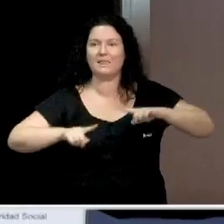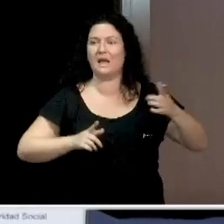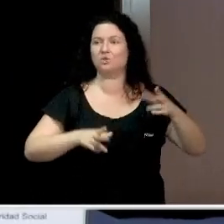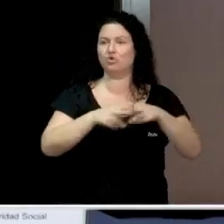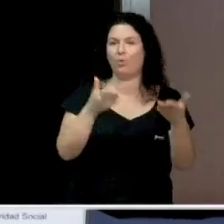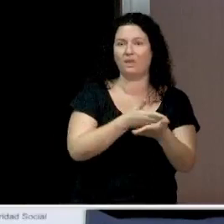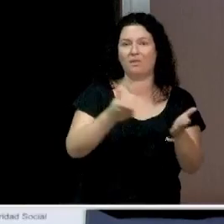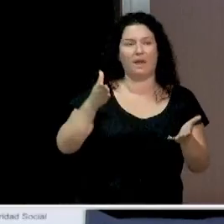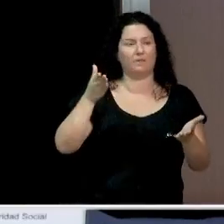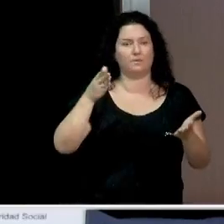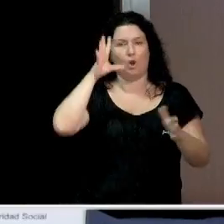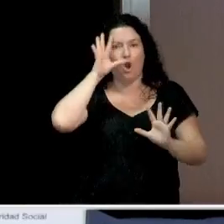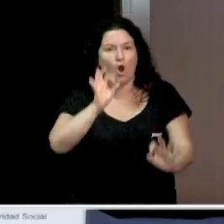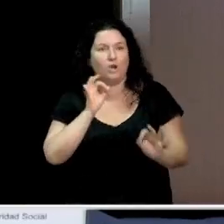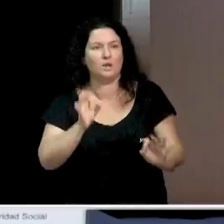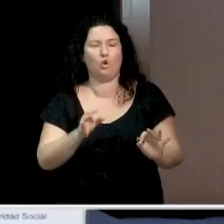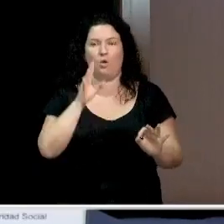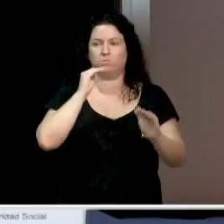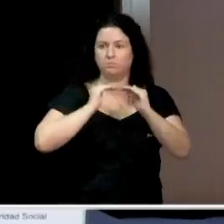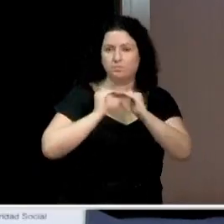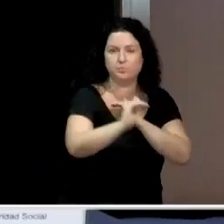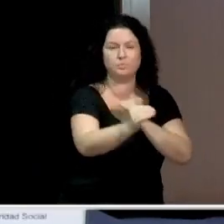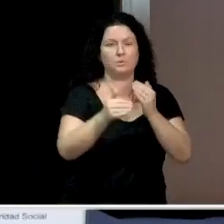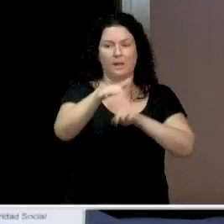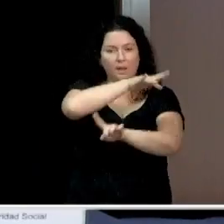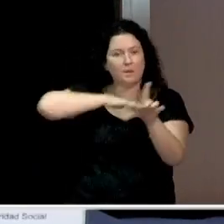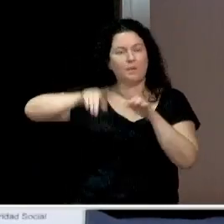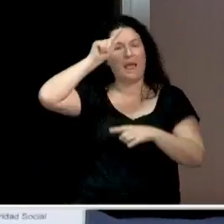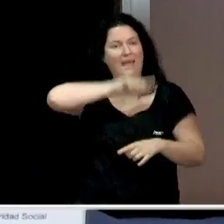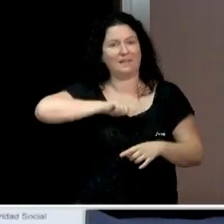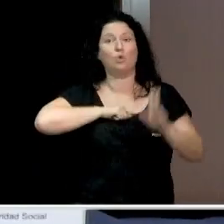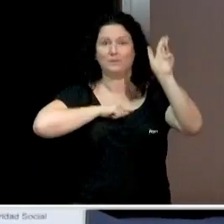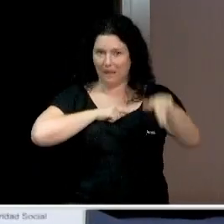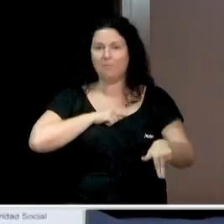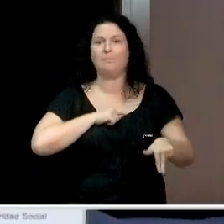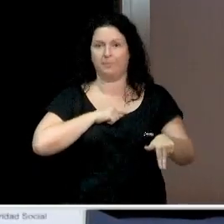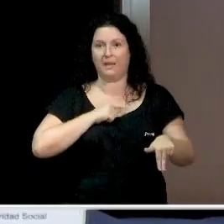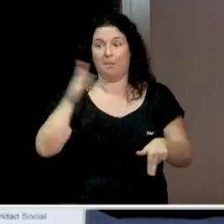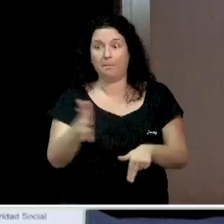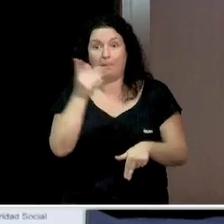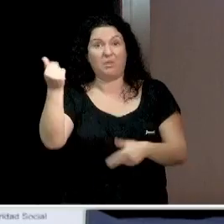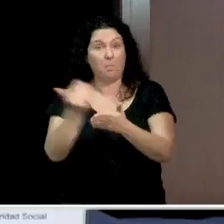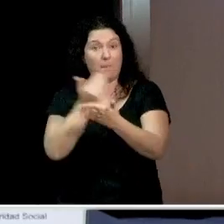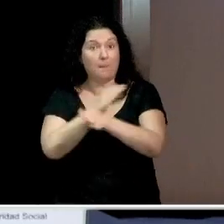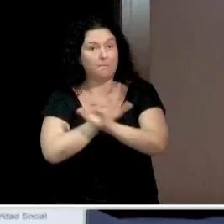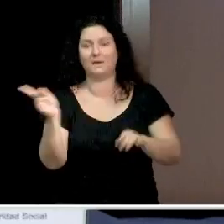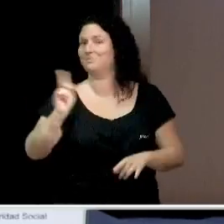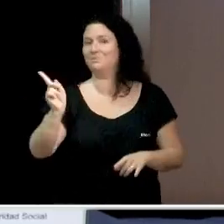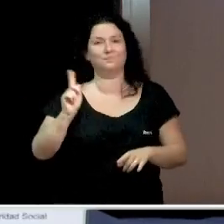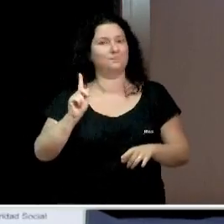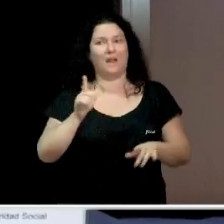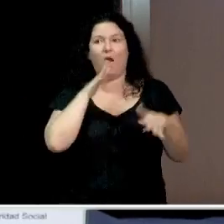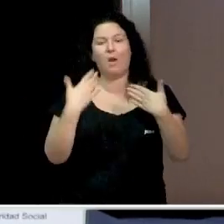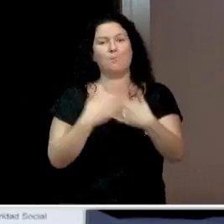sociales, los medioambientales, los éticos. Ahora mismo la globalización y la información y las